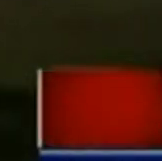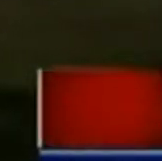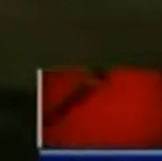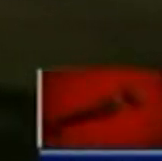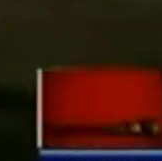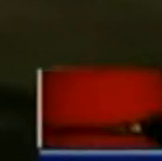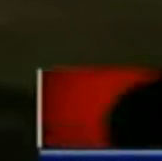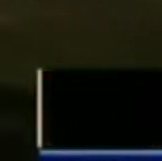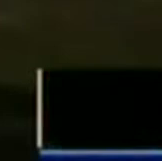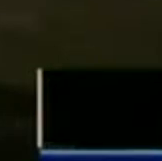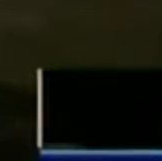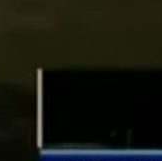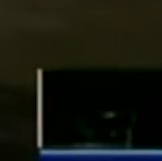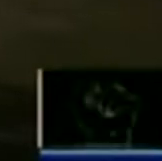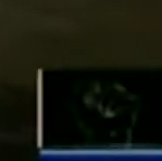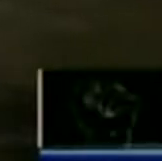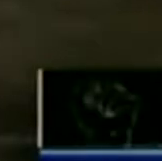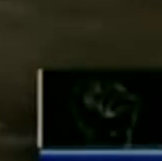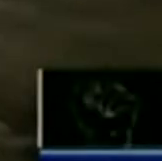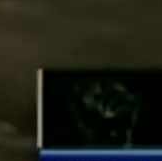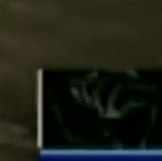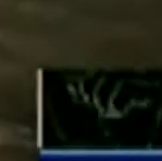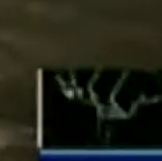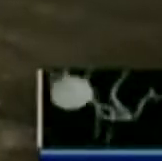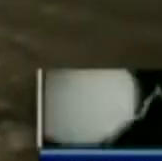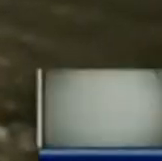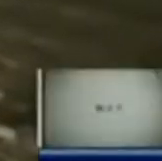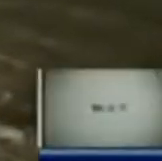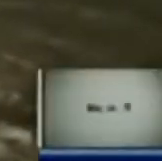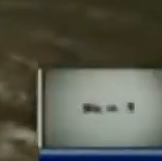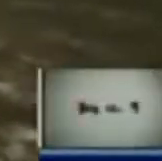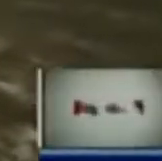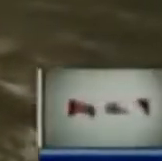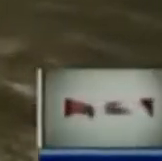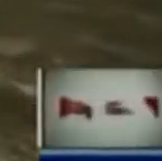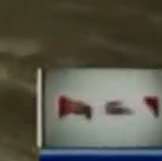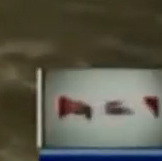pueblo pueblo pueblo levanta la cara